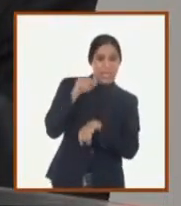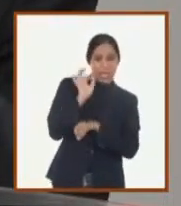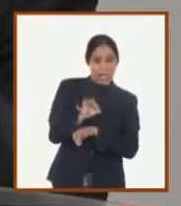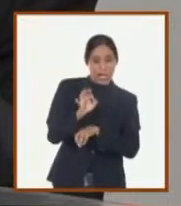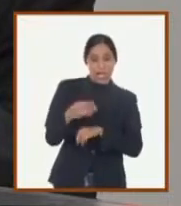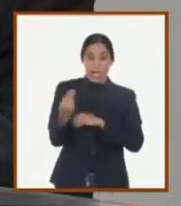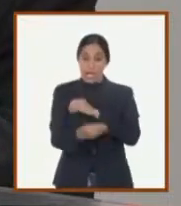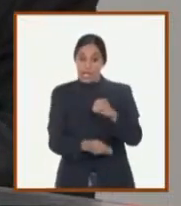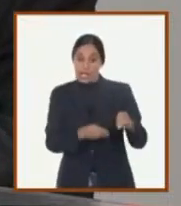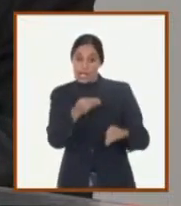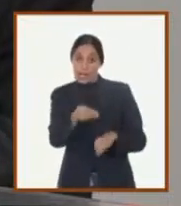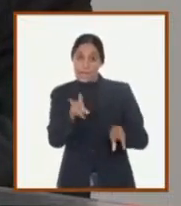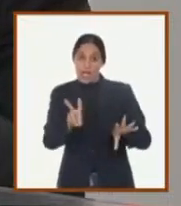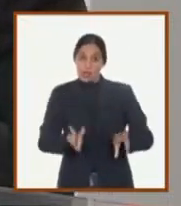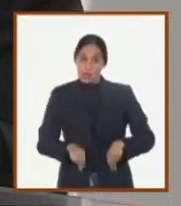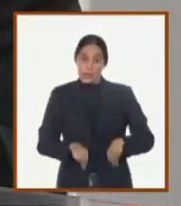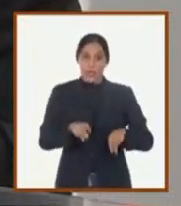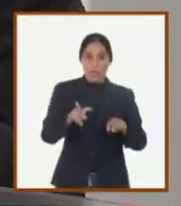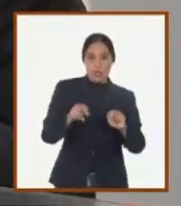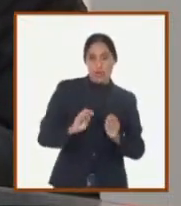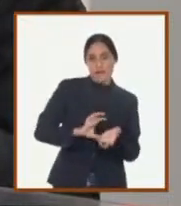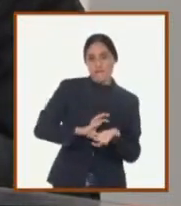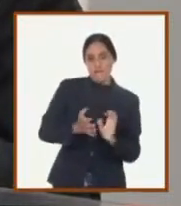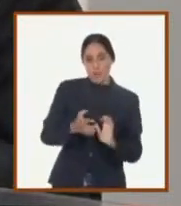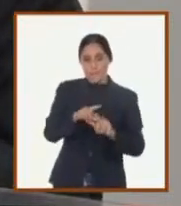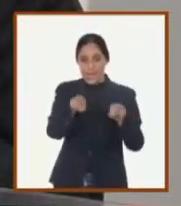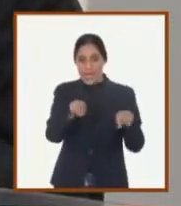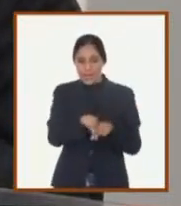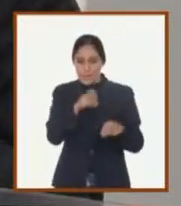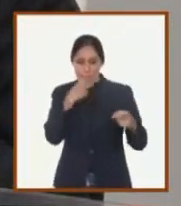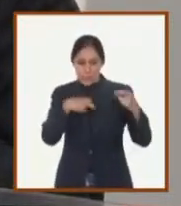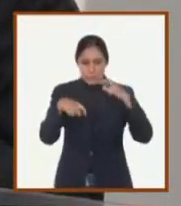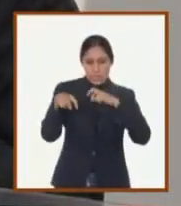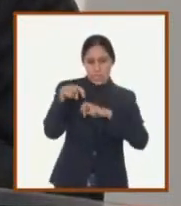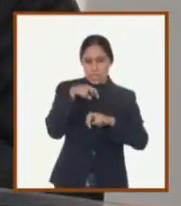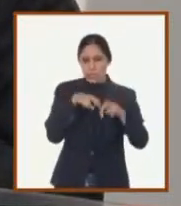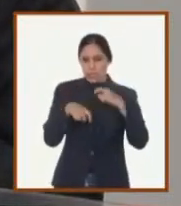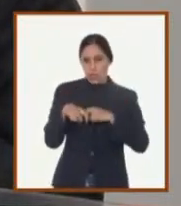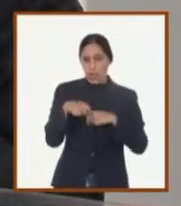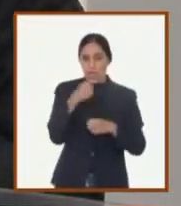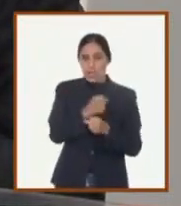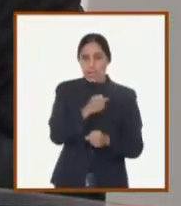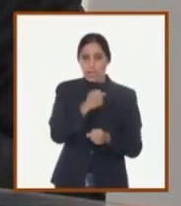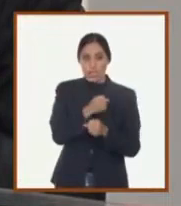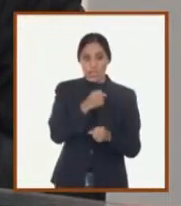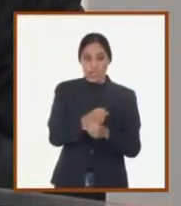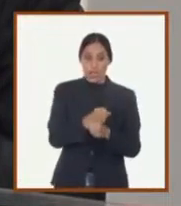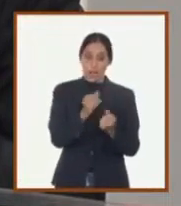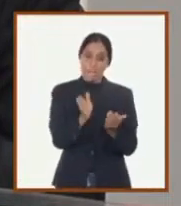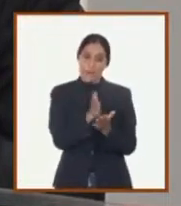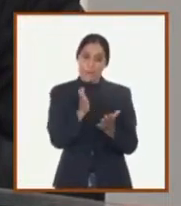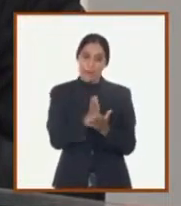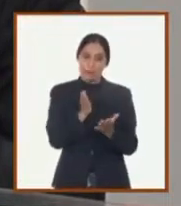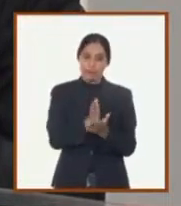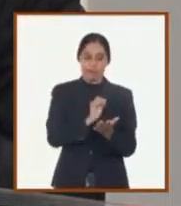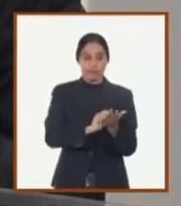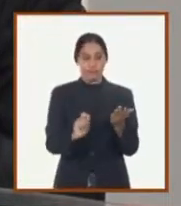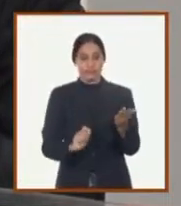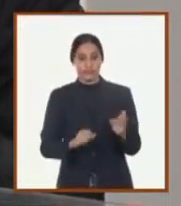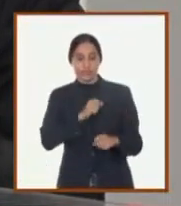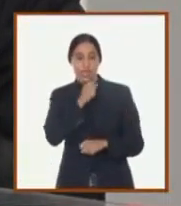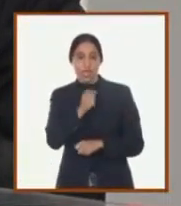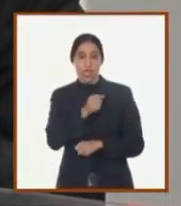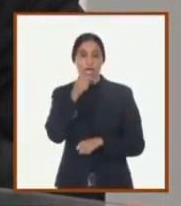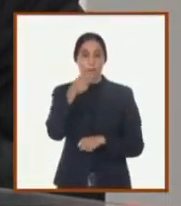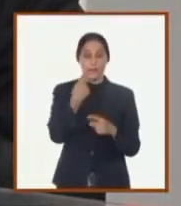que sobre todo tiene que ver con su área de investigación y su área de trabajo editorial yo quería finalmente